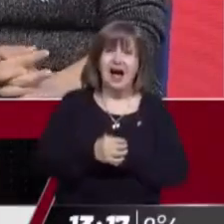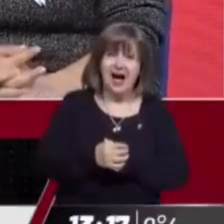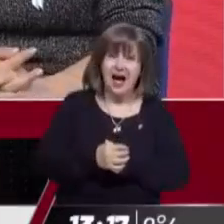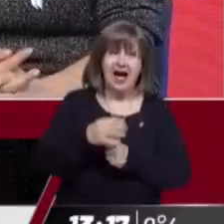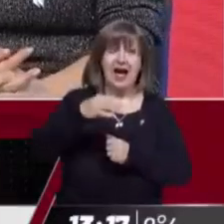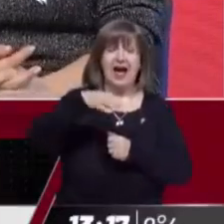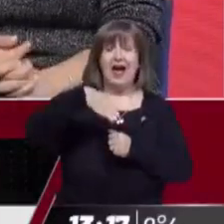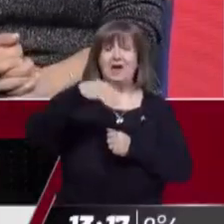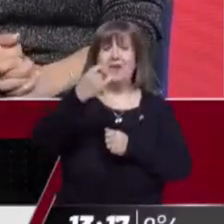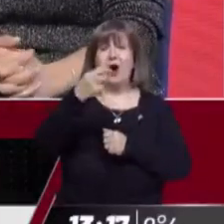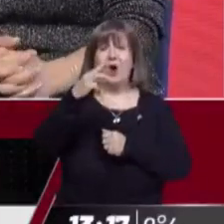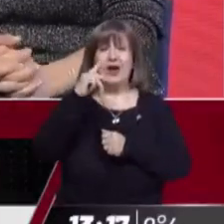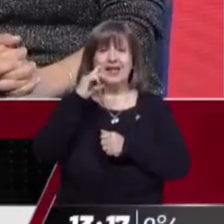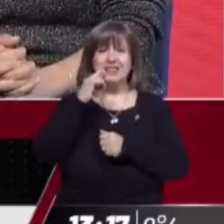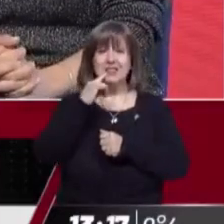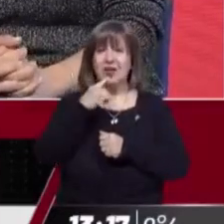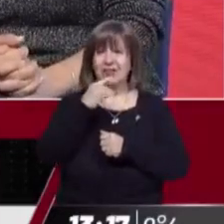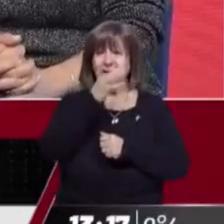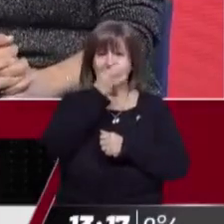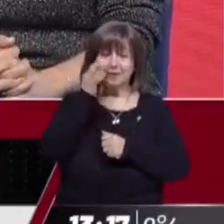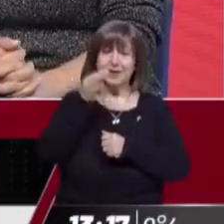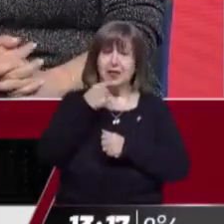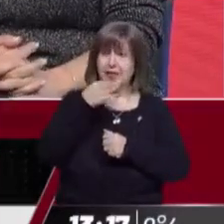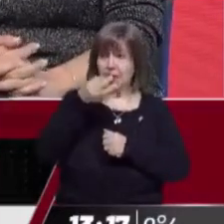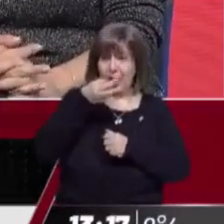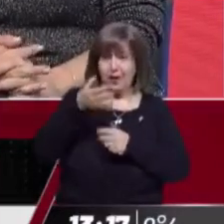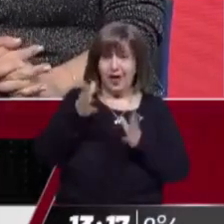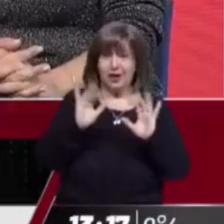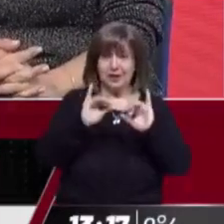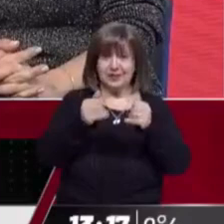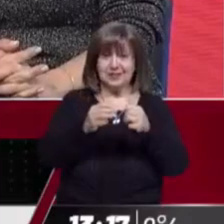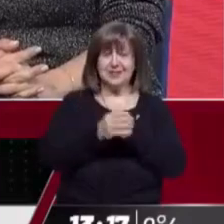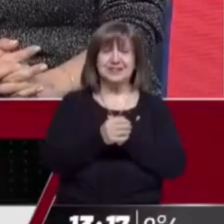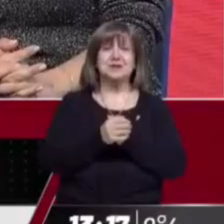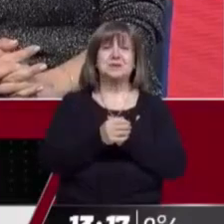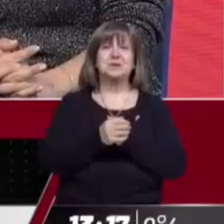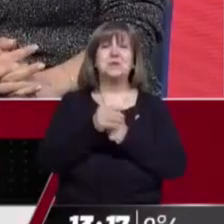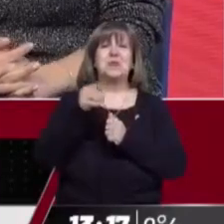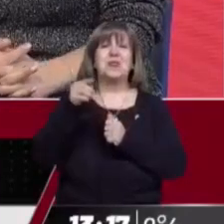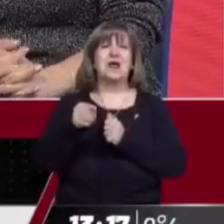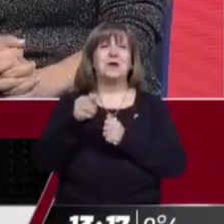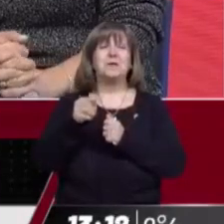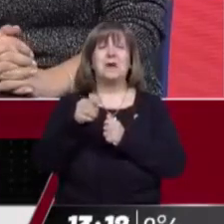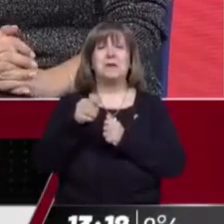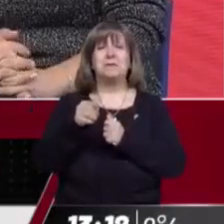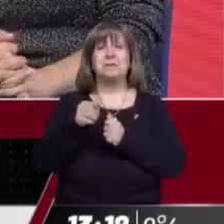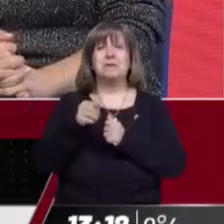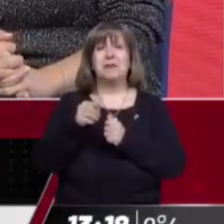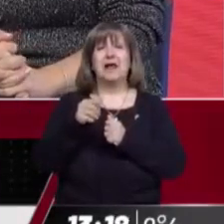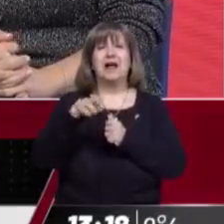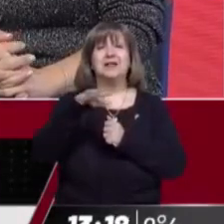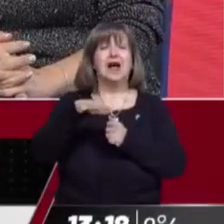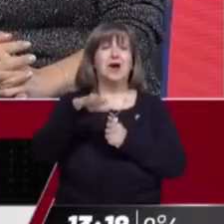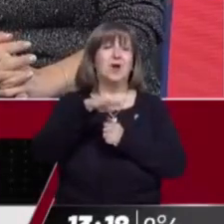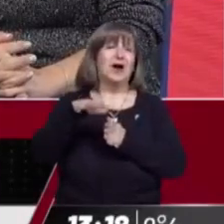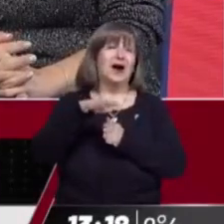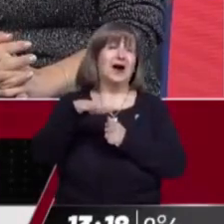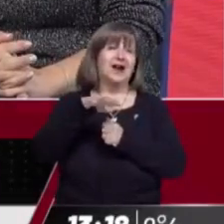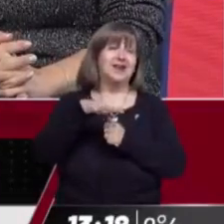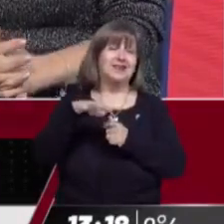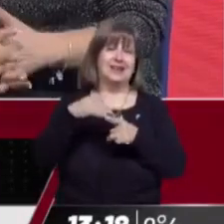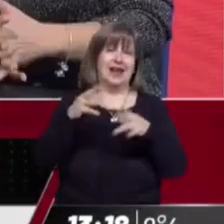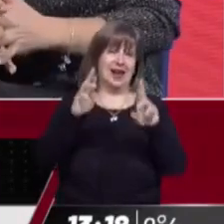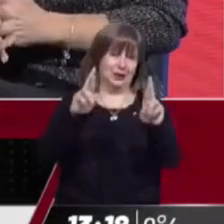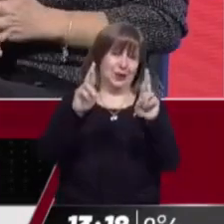súper felices y no es para menos. Bueno, chicos, Este es el lugar de la fortuna. Hasta